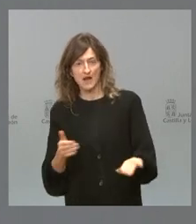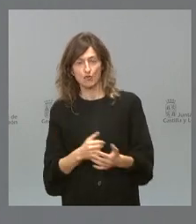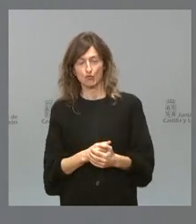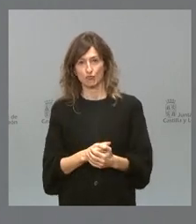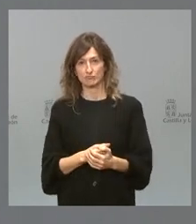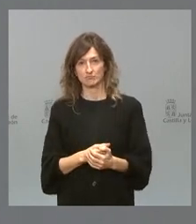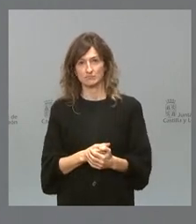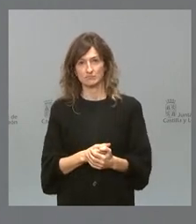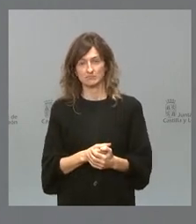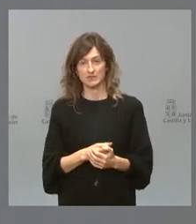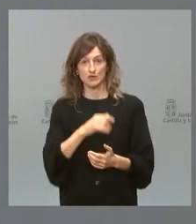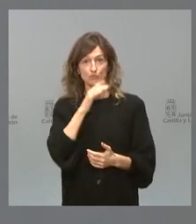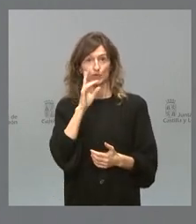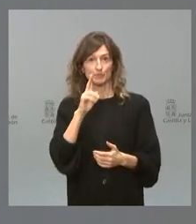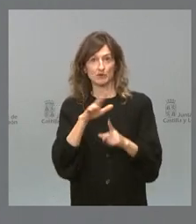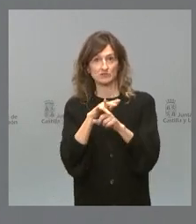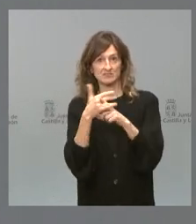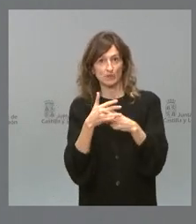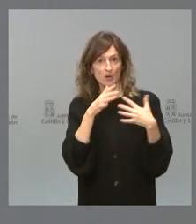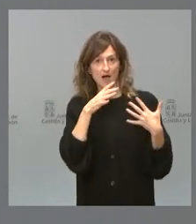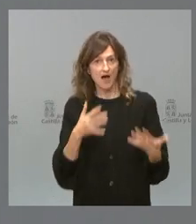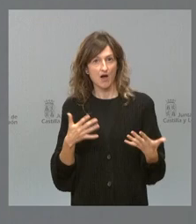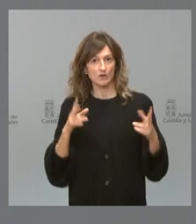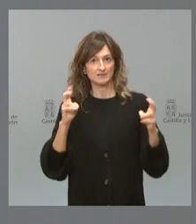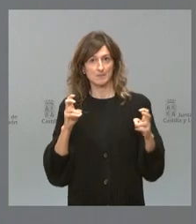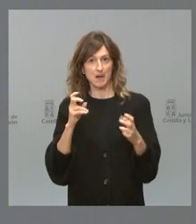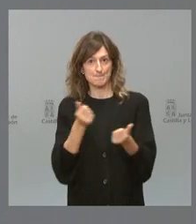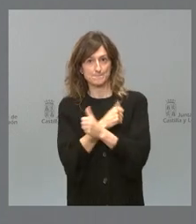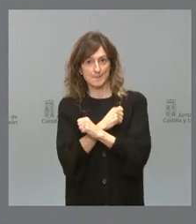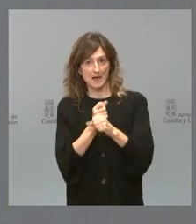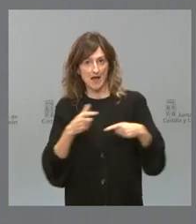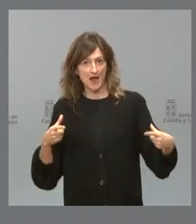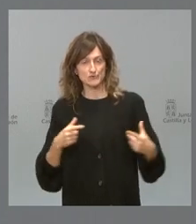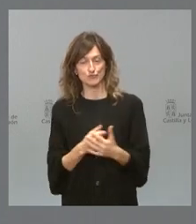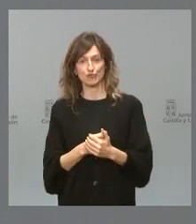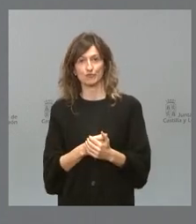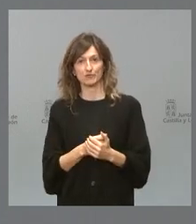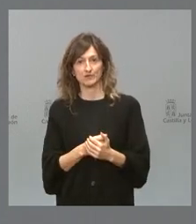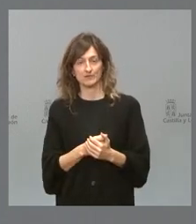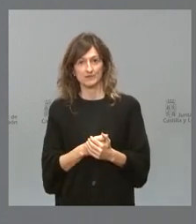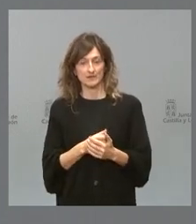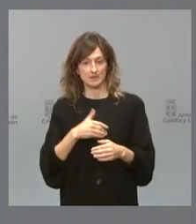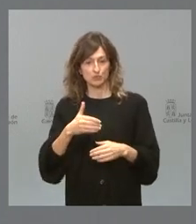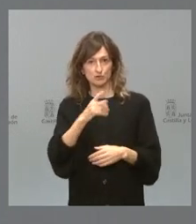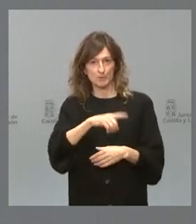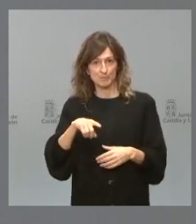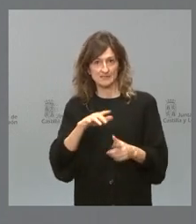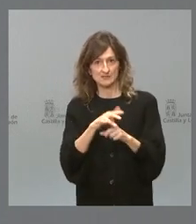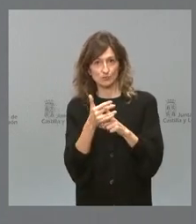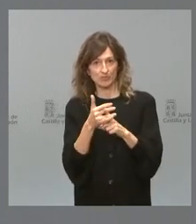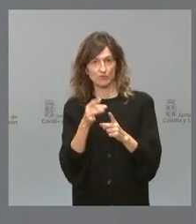los la situación que se vive actualmente con el desempleo y la coyuntura que se plantea para los próximos meses en principio